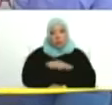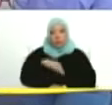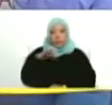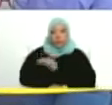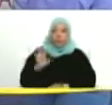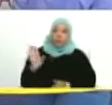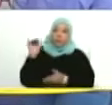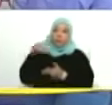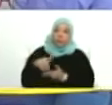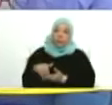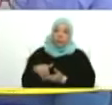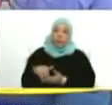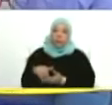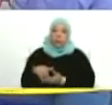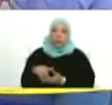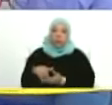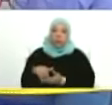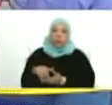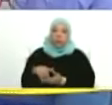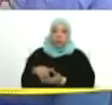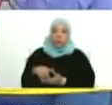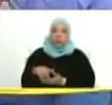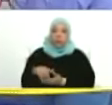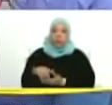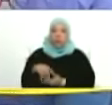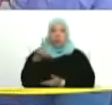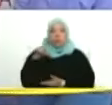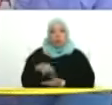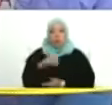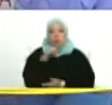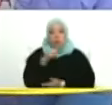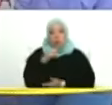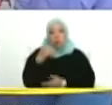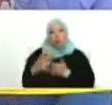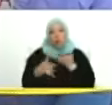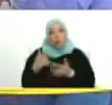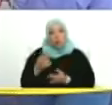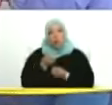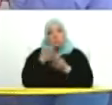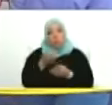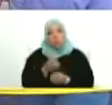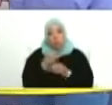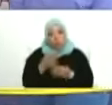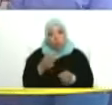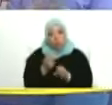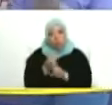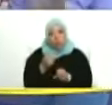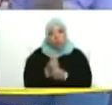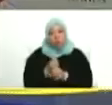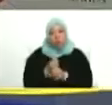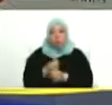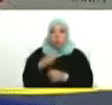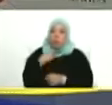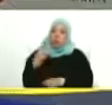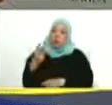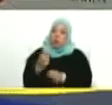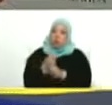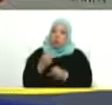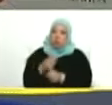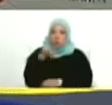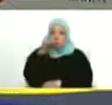Aragua, y nos, por supuesto, que no podemos dejar de mencionar a Ismari Cruz, vocera del Poder